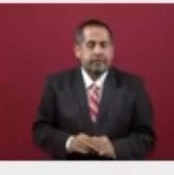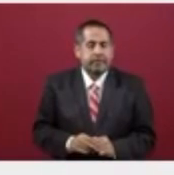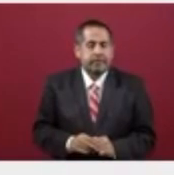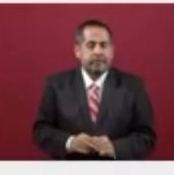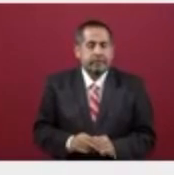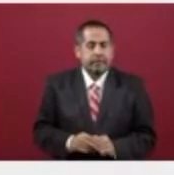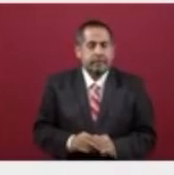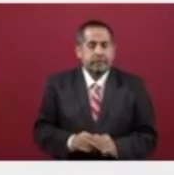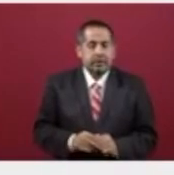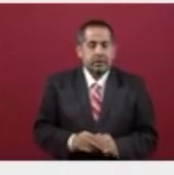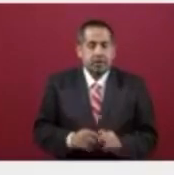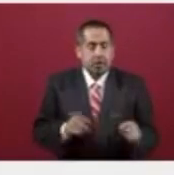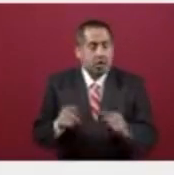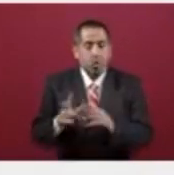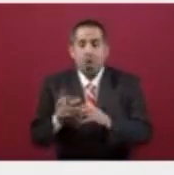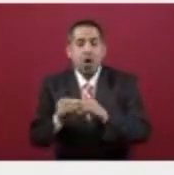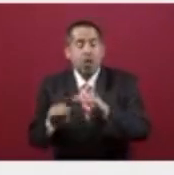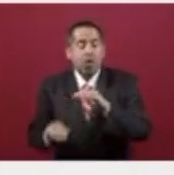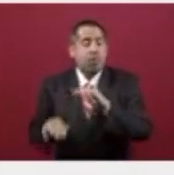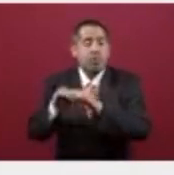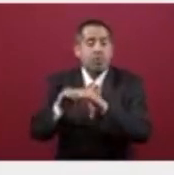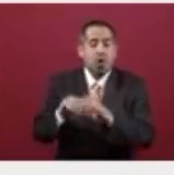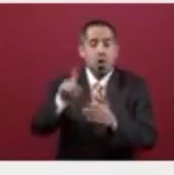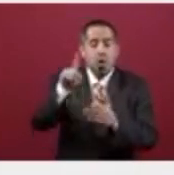se llegó a